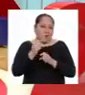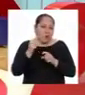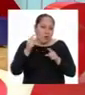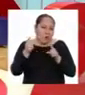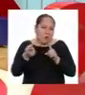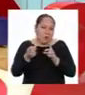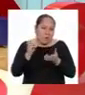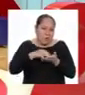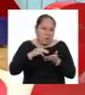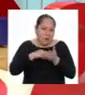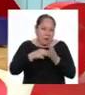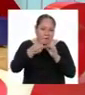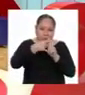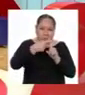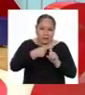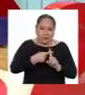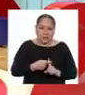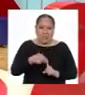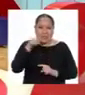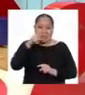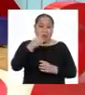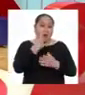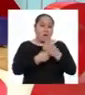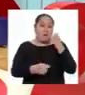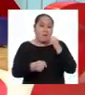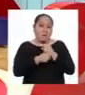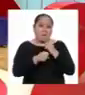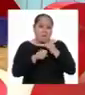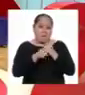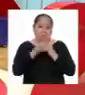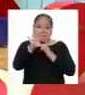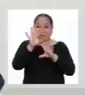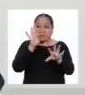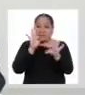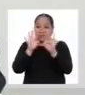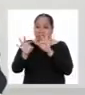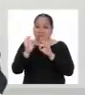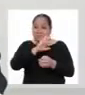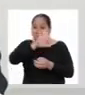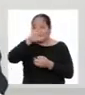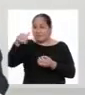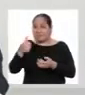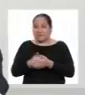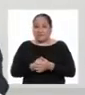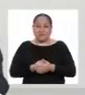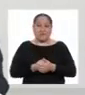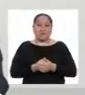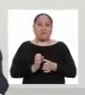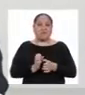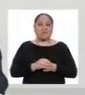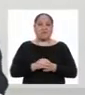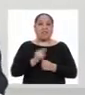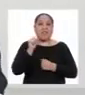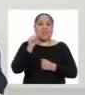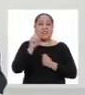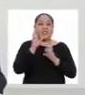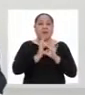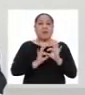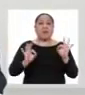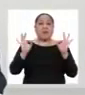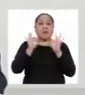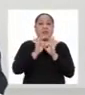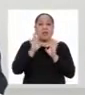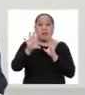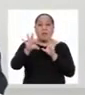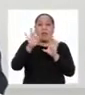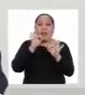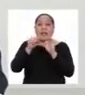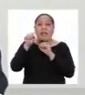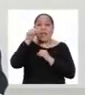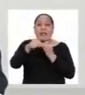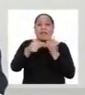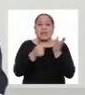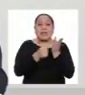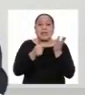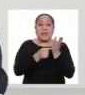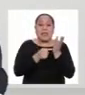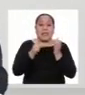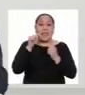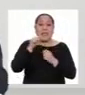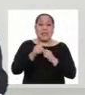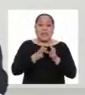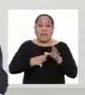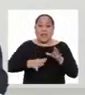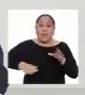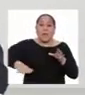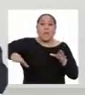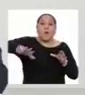pero se ve muy confiable, pues permite conocer el total de la población. Algo que es importante para elegir esta técnica es que